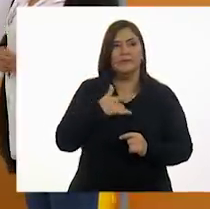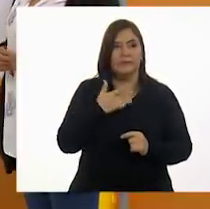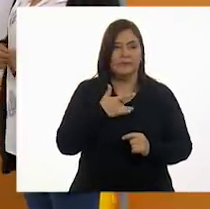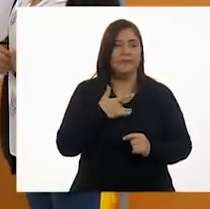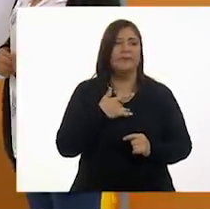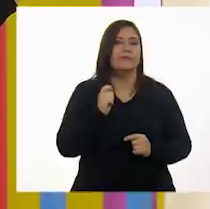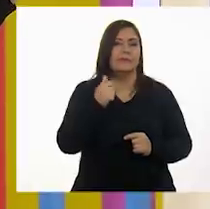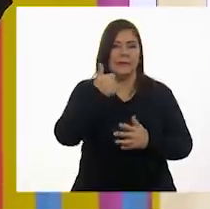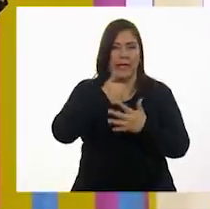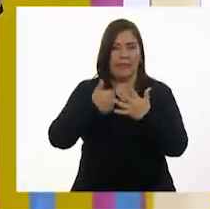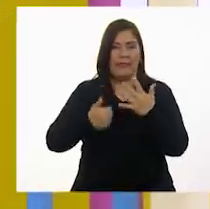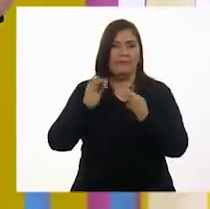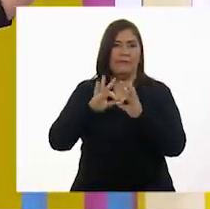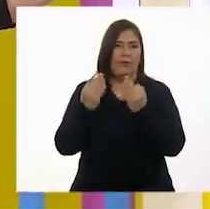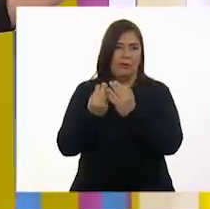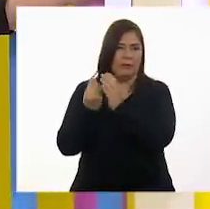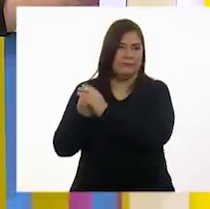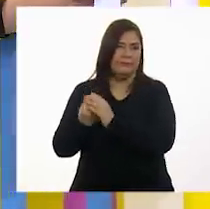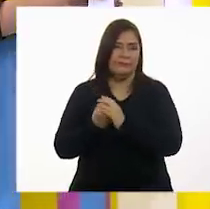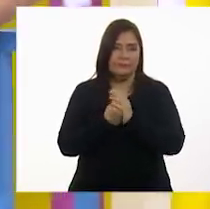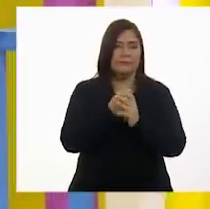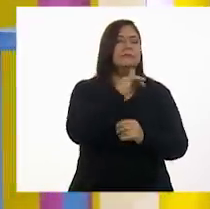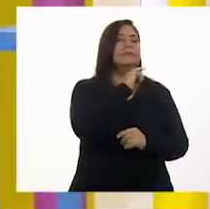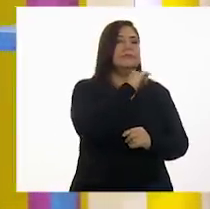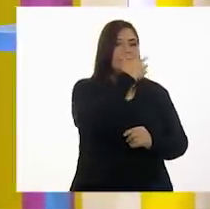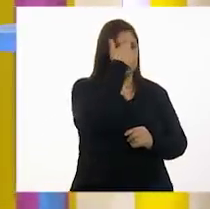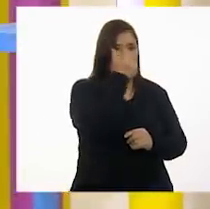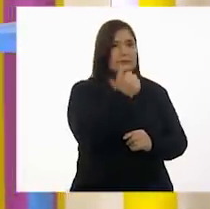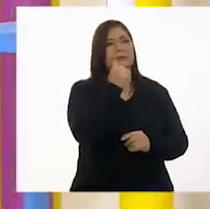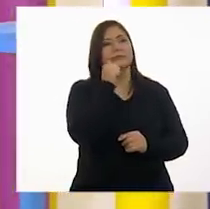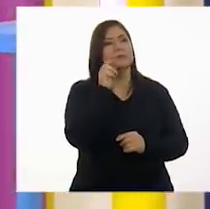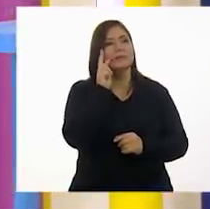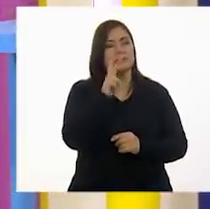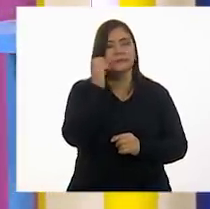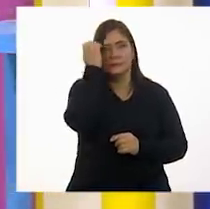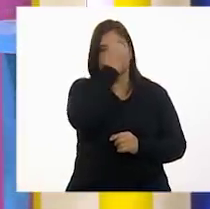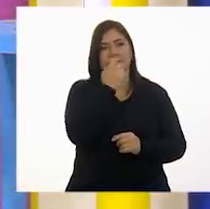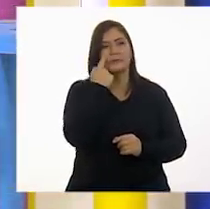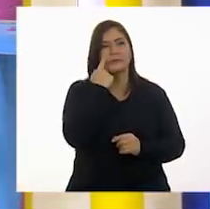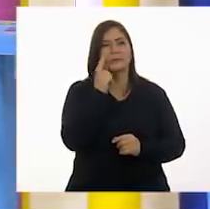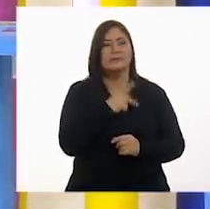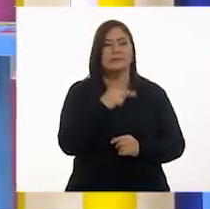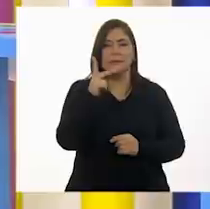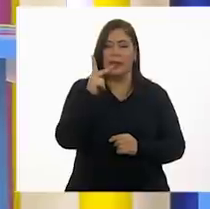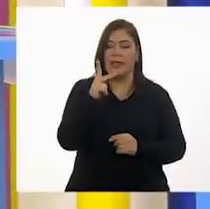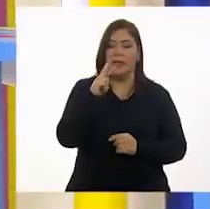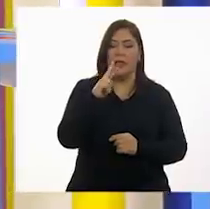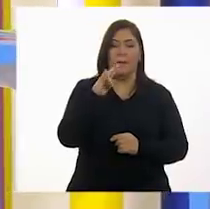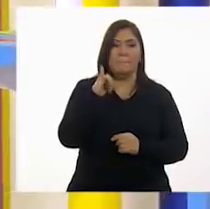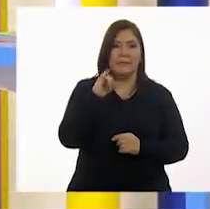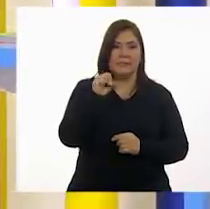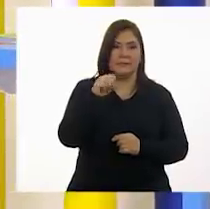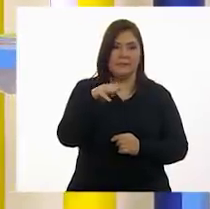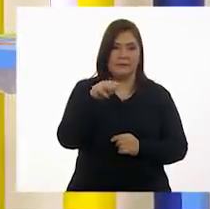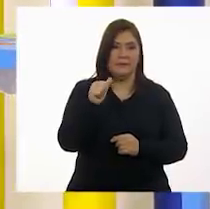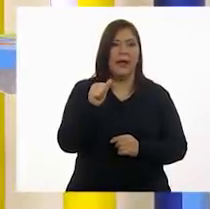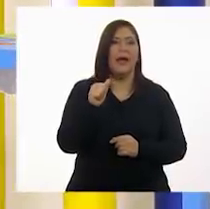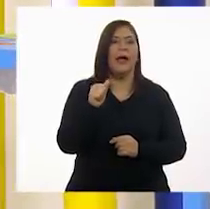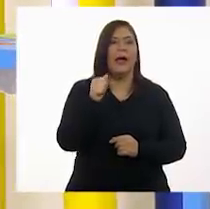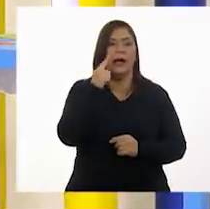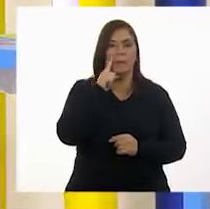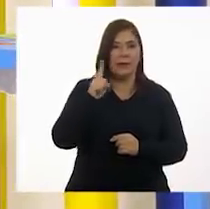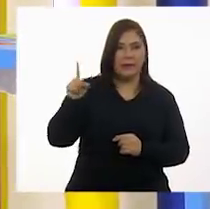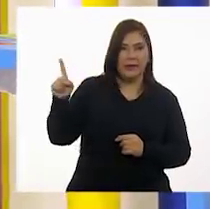si observamos cada una de ellas, bueno, aquí como en este prisma triangular, nos damos cuenta